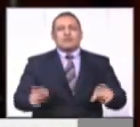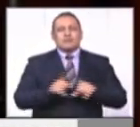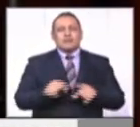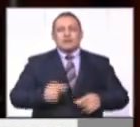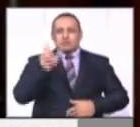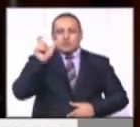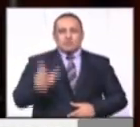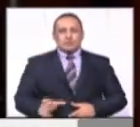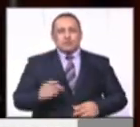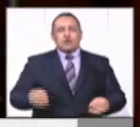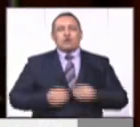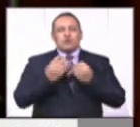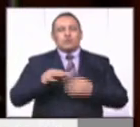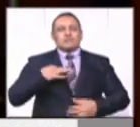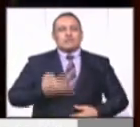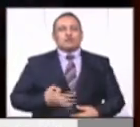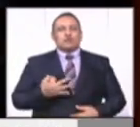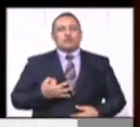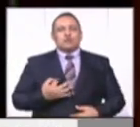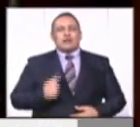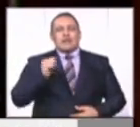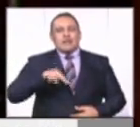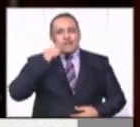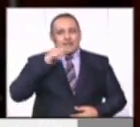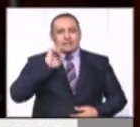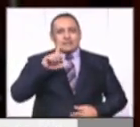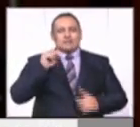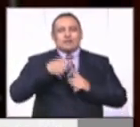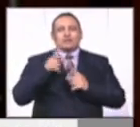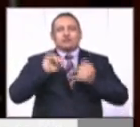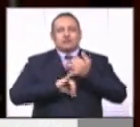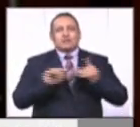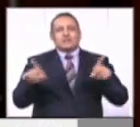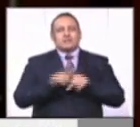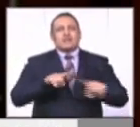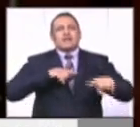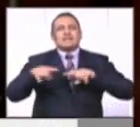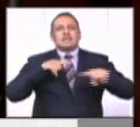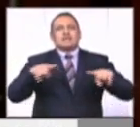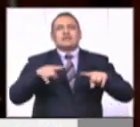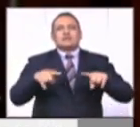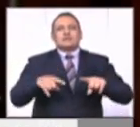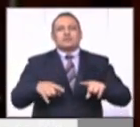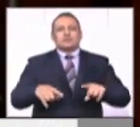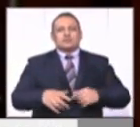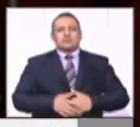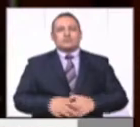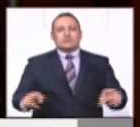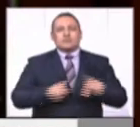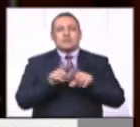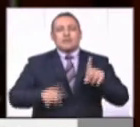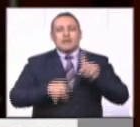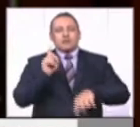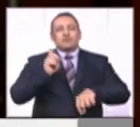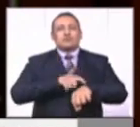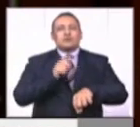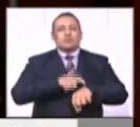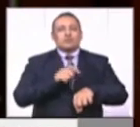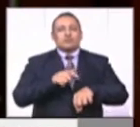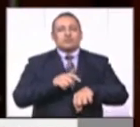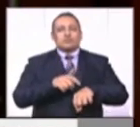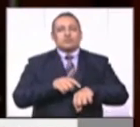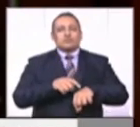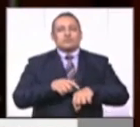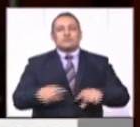una persona como el señor Aníbal Torres haya dirigido en algún momento